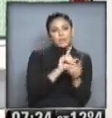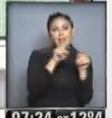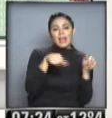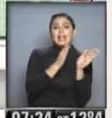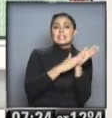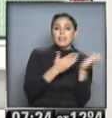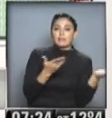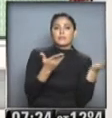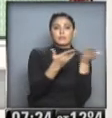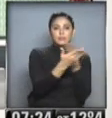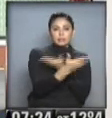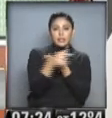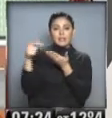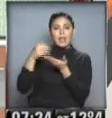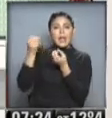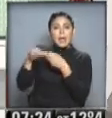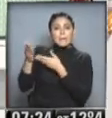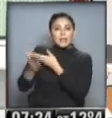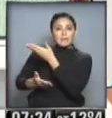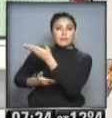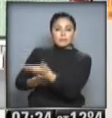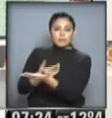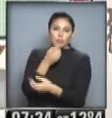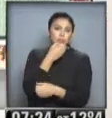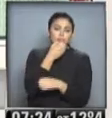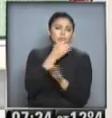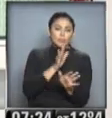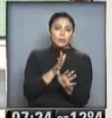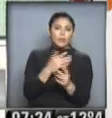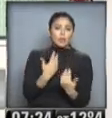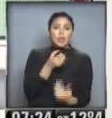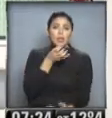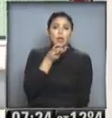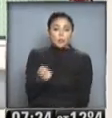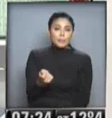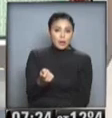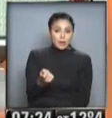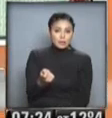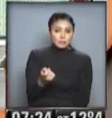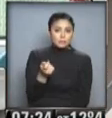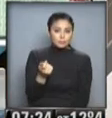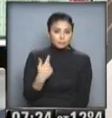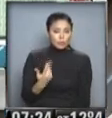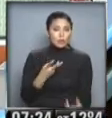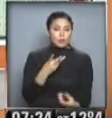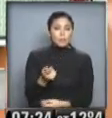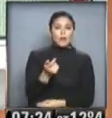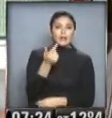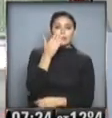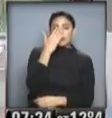pone en circulación estos SEDIN, bueno, ahí se puede hacer cualquier tipo de operación. Uno podría comprarlo para hacer a su